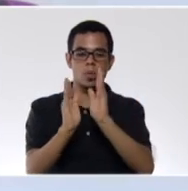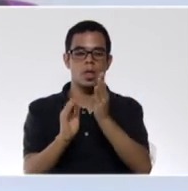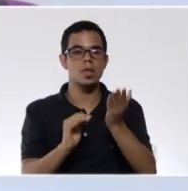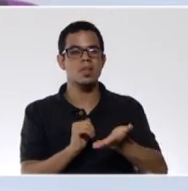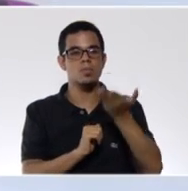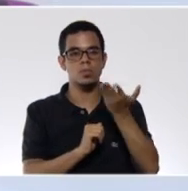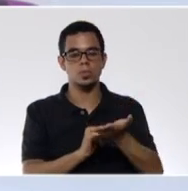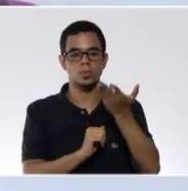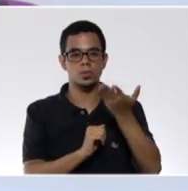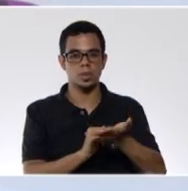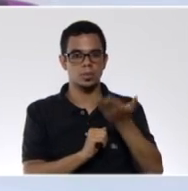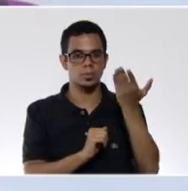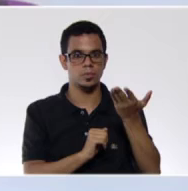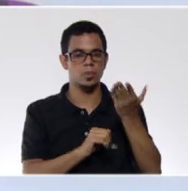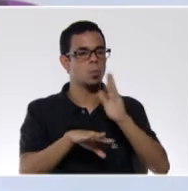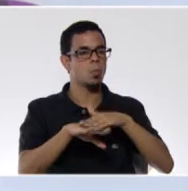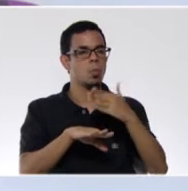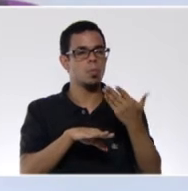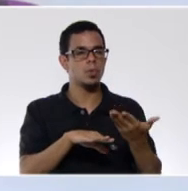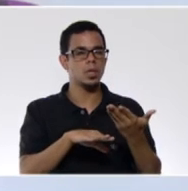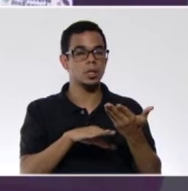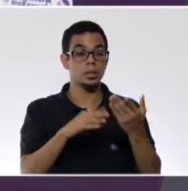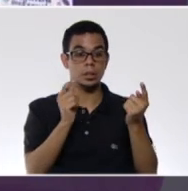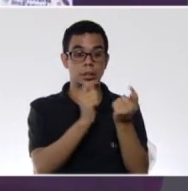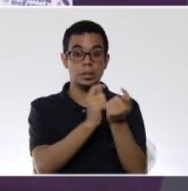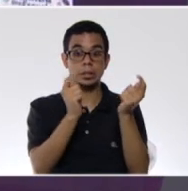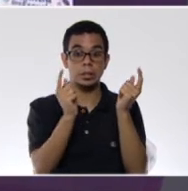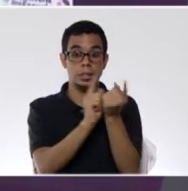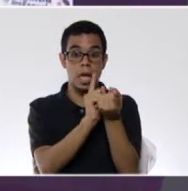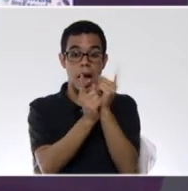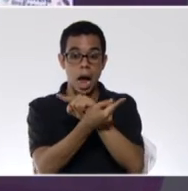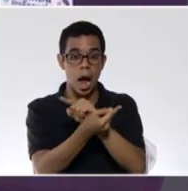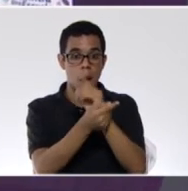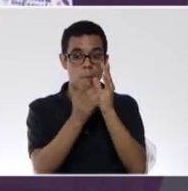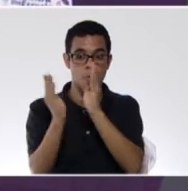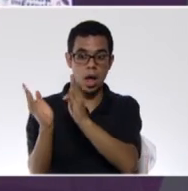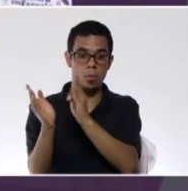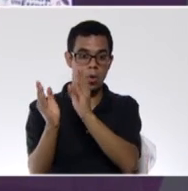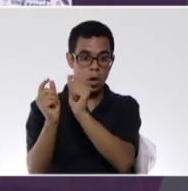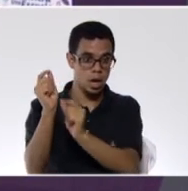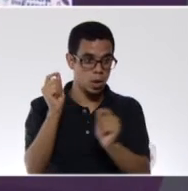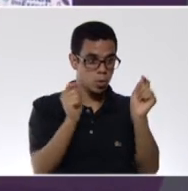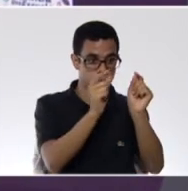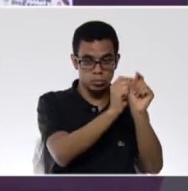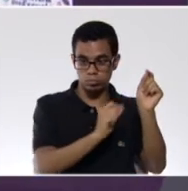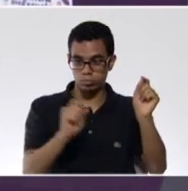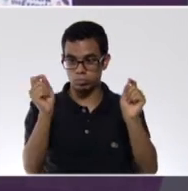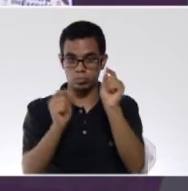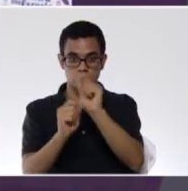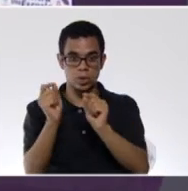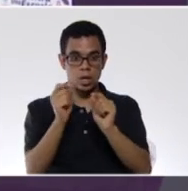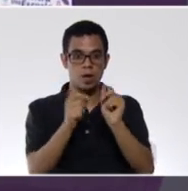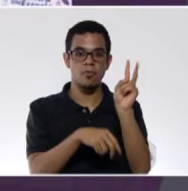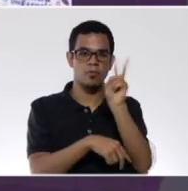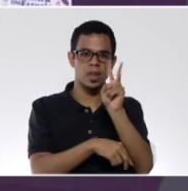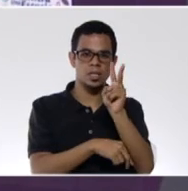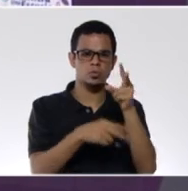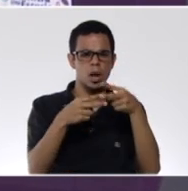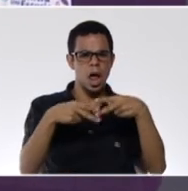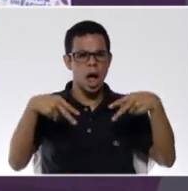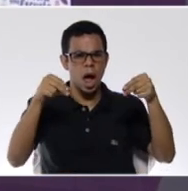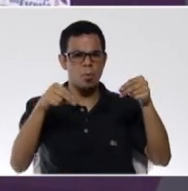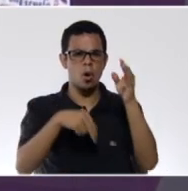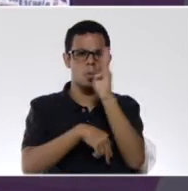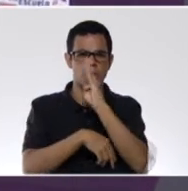importante, porque si cambiamos el orden, por ejemplo, Venezuela, Japón y